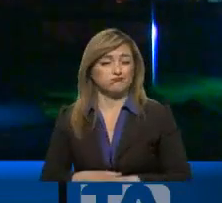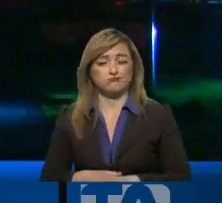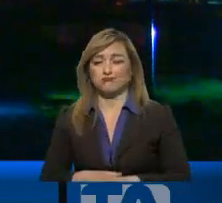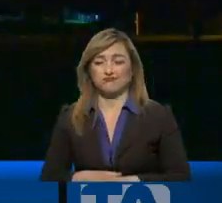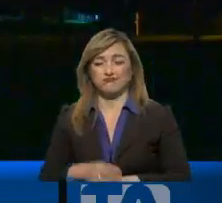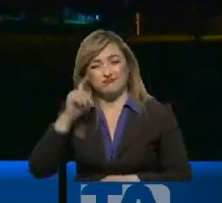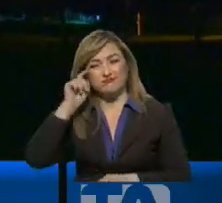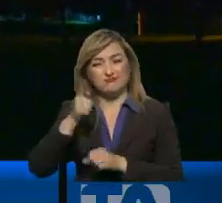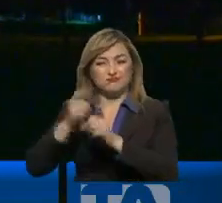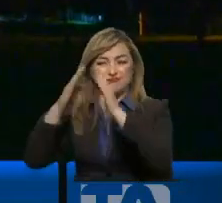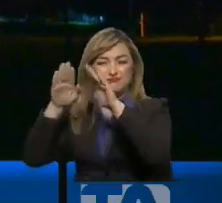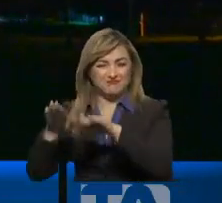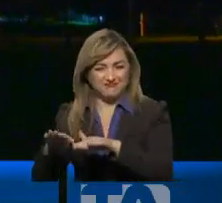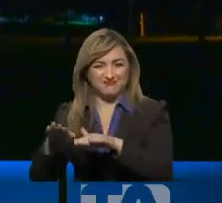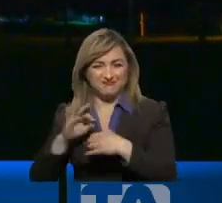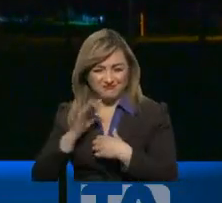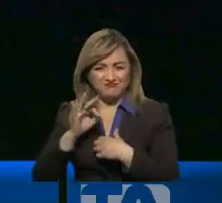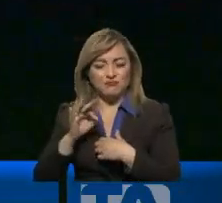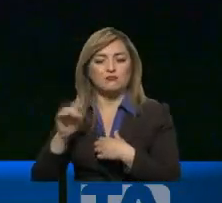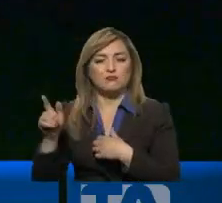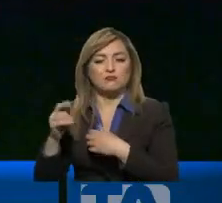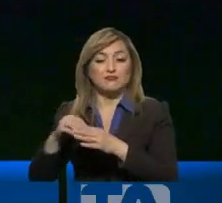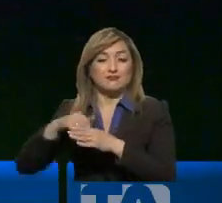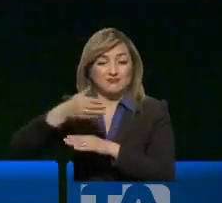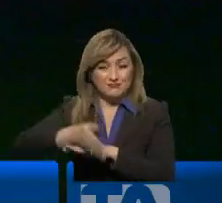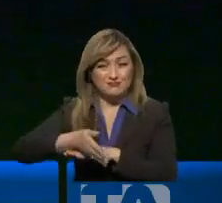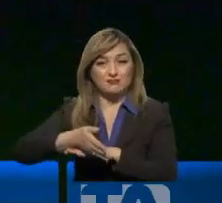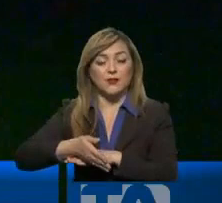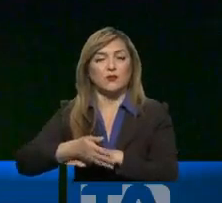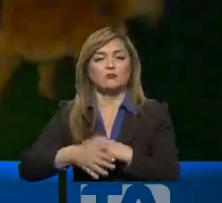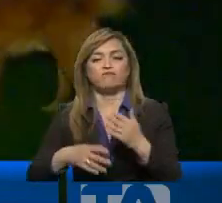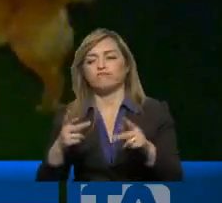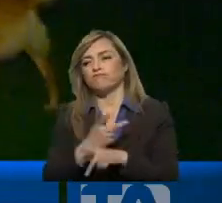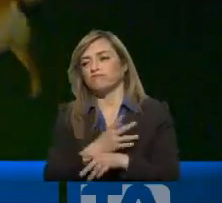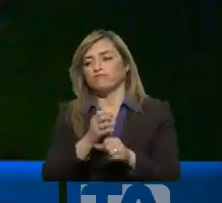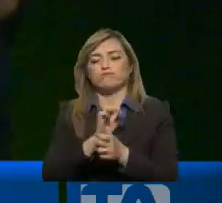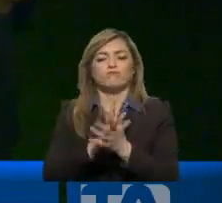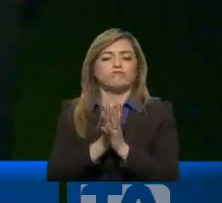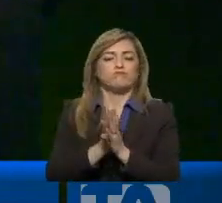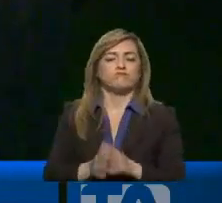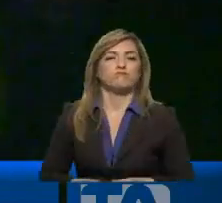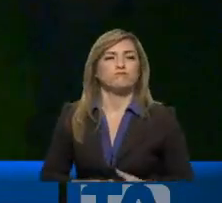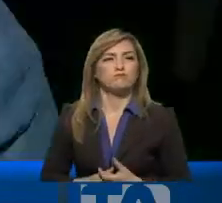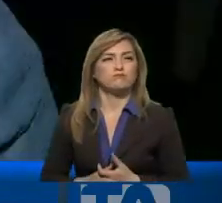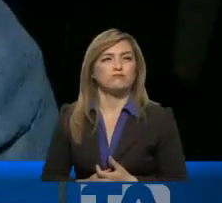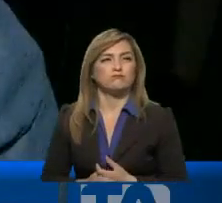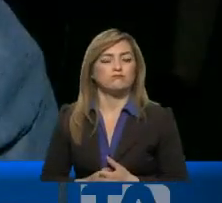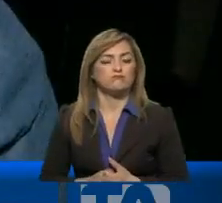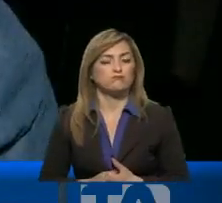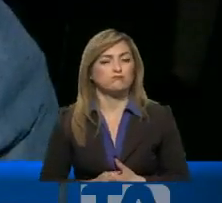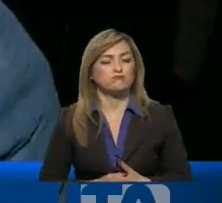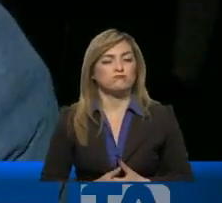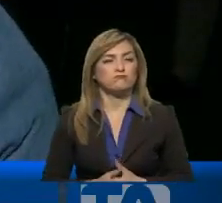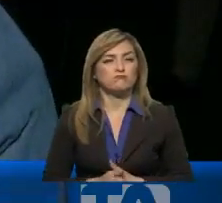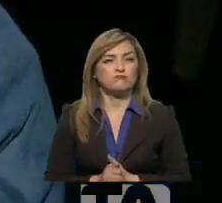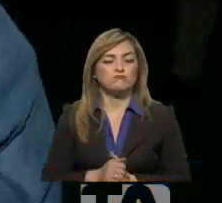situación empeoró, convirtiéndose en un lugar inseguro para los moradores y usuarios de ese espacio recreacional. Se